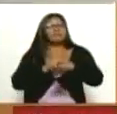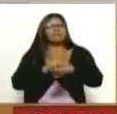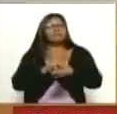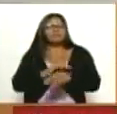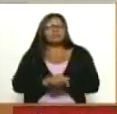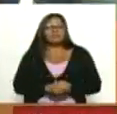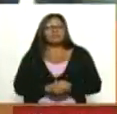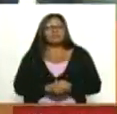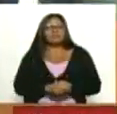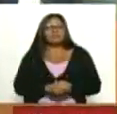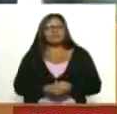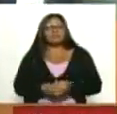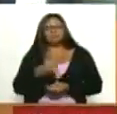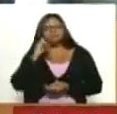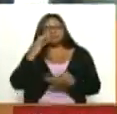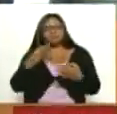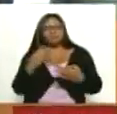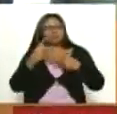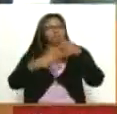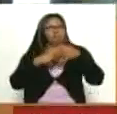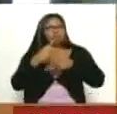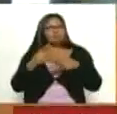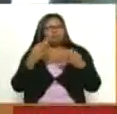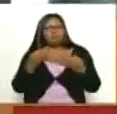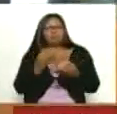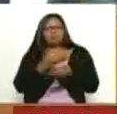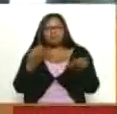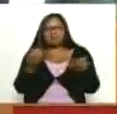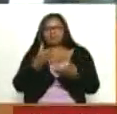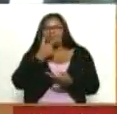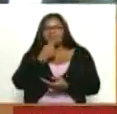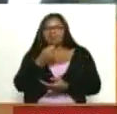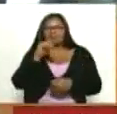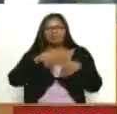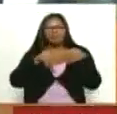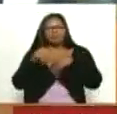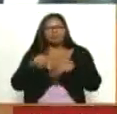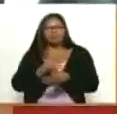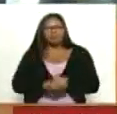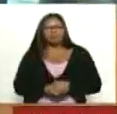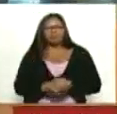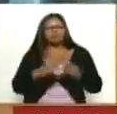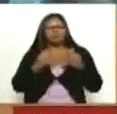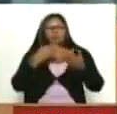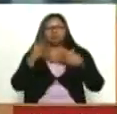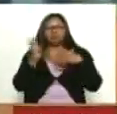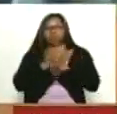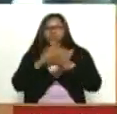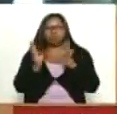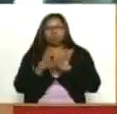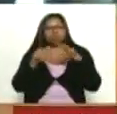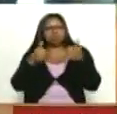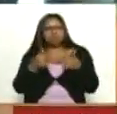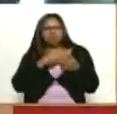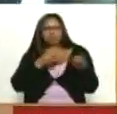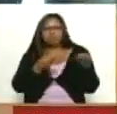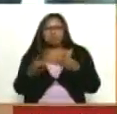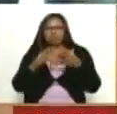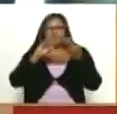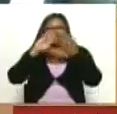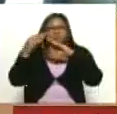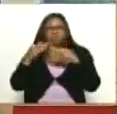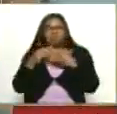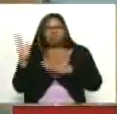Racetti. Mira, de verdad que el proceso ha sido maravilloso, muy fácil de votar, todo ha fluido correctamente. De verdad que invitamos a toda la